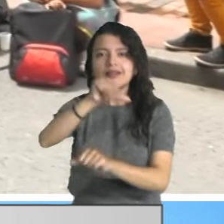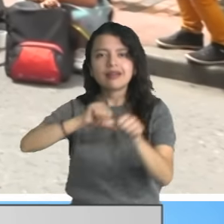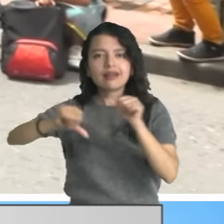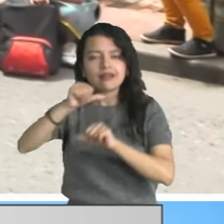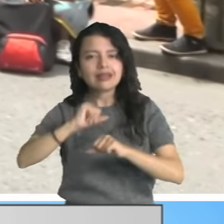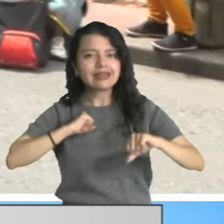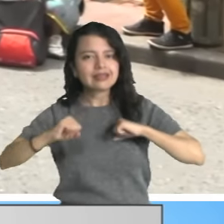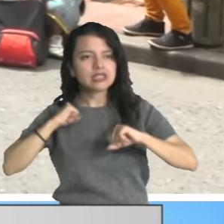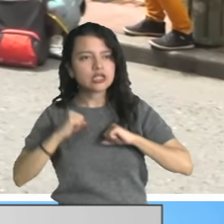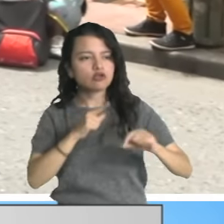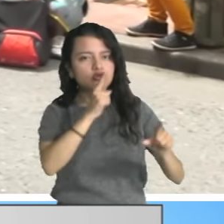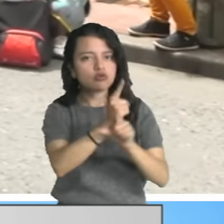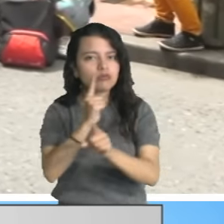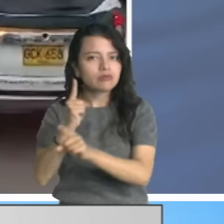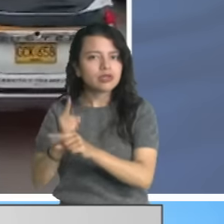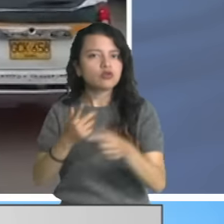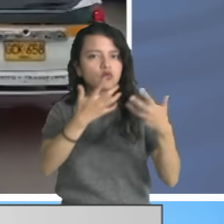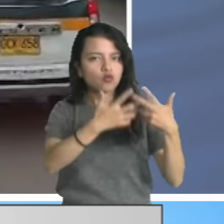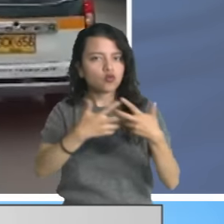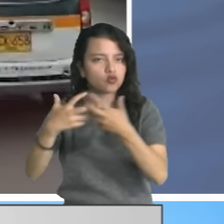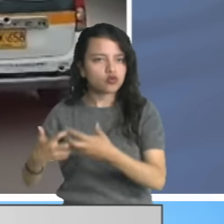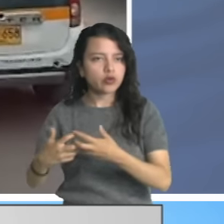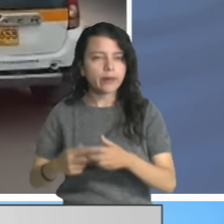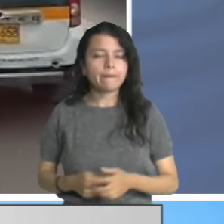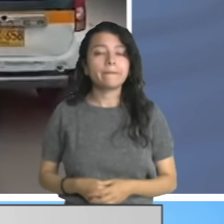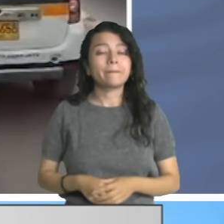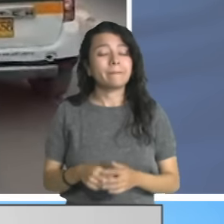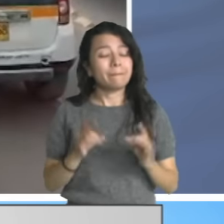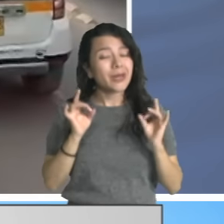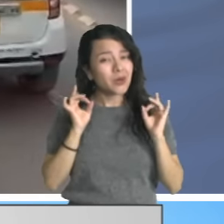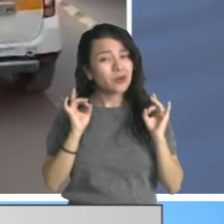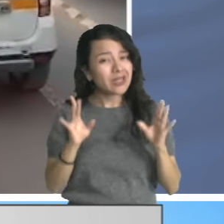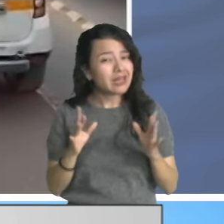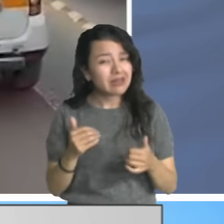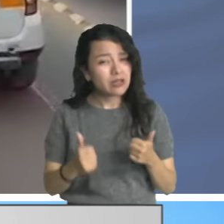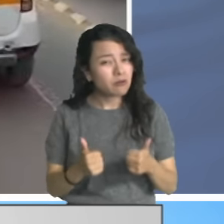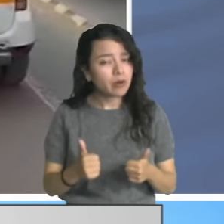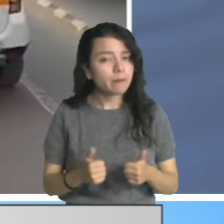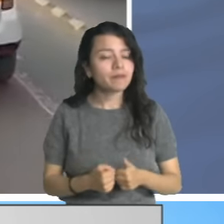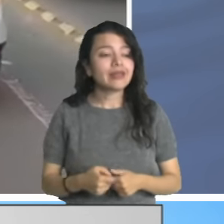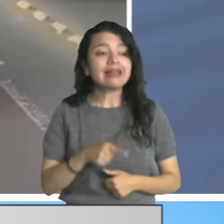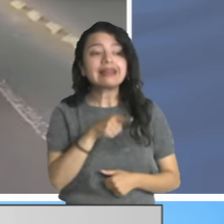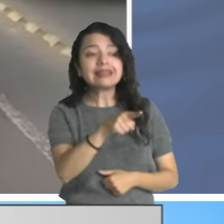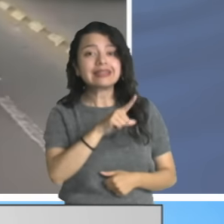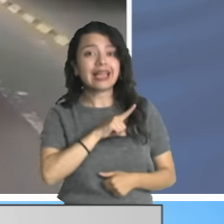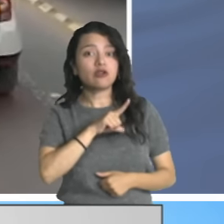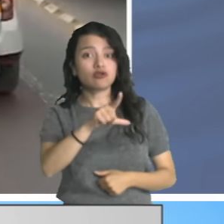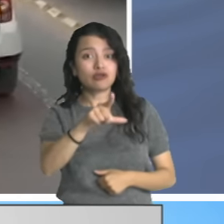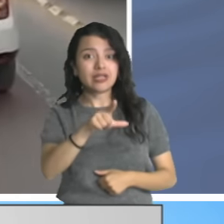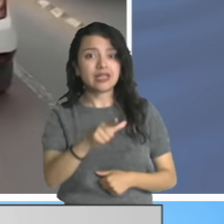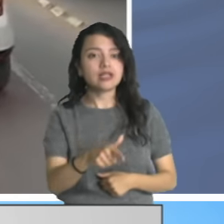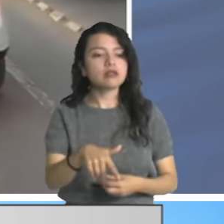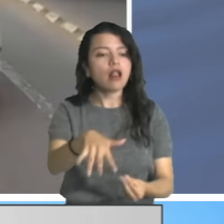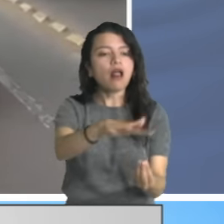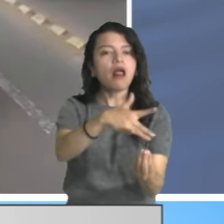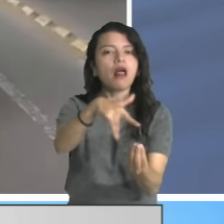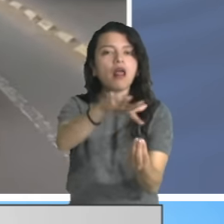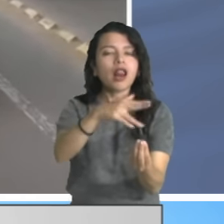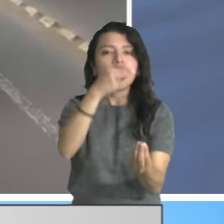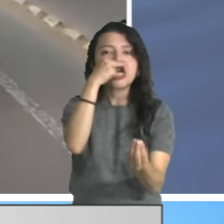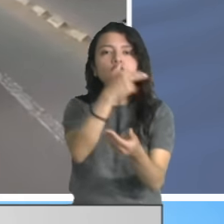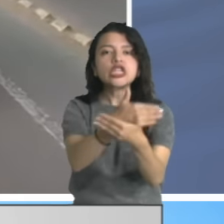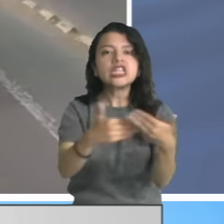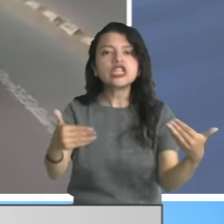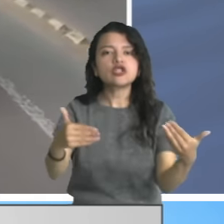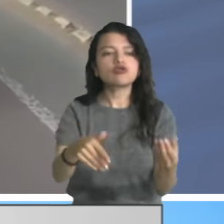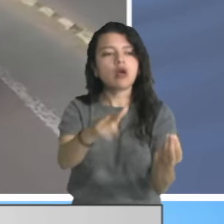y el cumplimiento de sus funciones. Sin embargo, lo grave es que estos líderes exponen a los niños en Vera a todo tipo